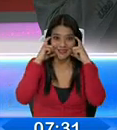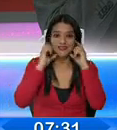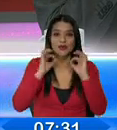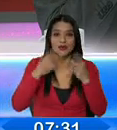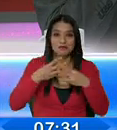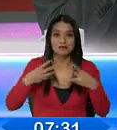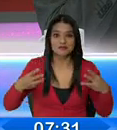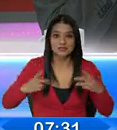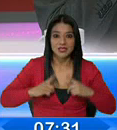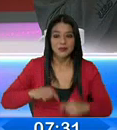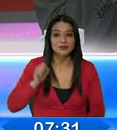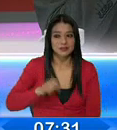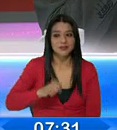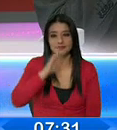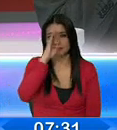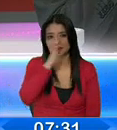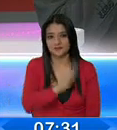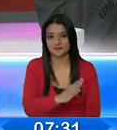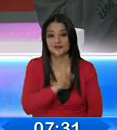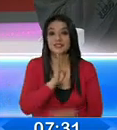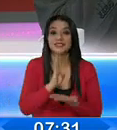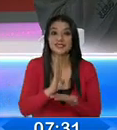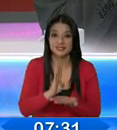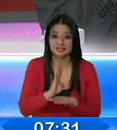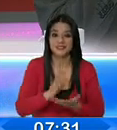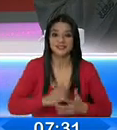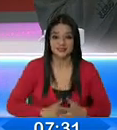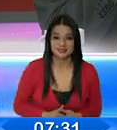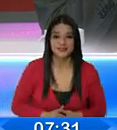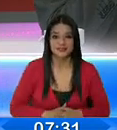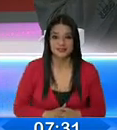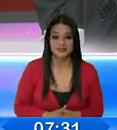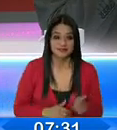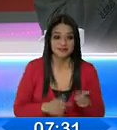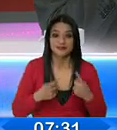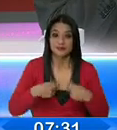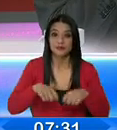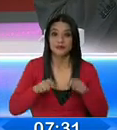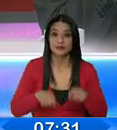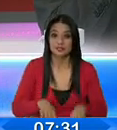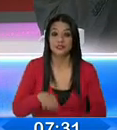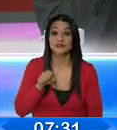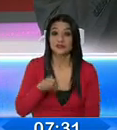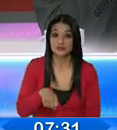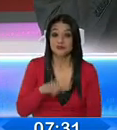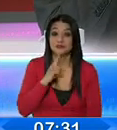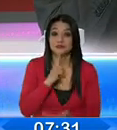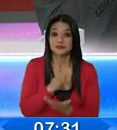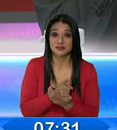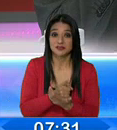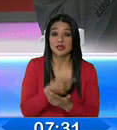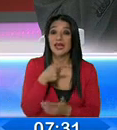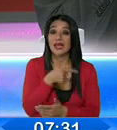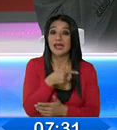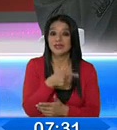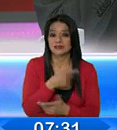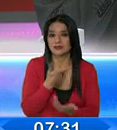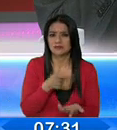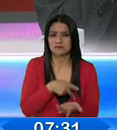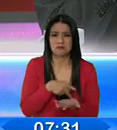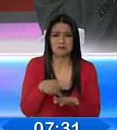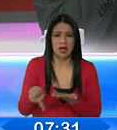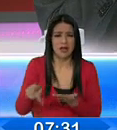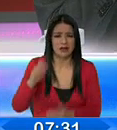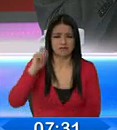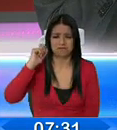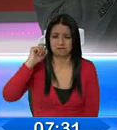médicos? Directamente. En el IES. Efectivamente, en ese contrato se le dieron pagos en exceso